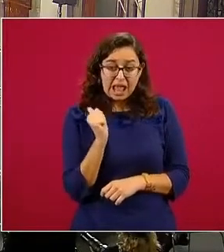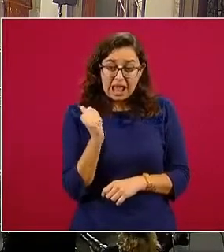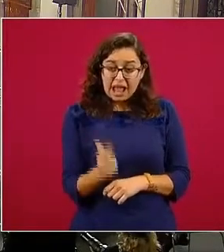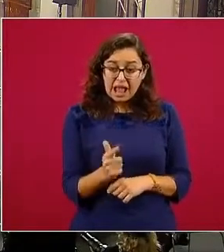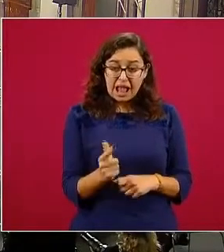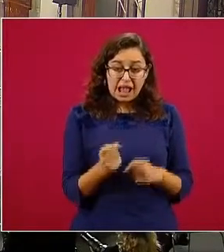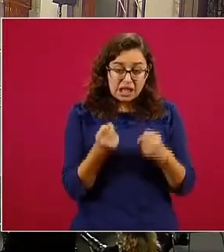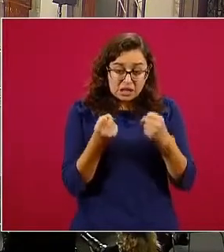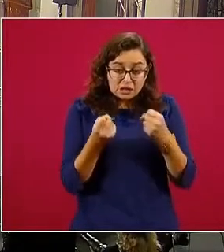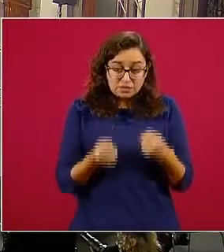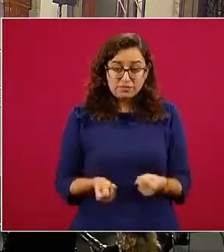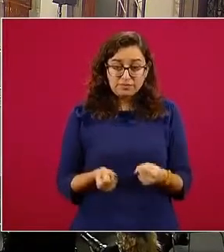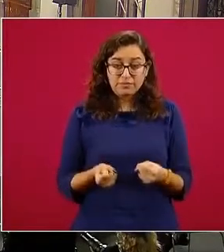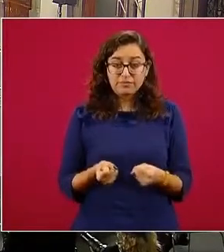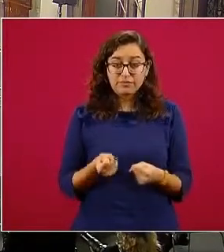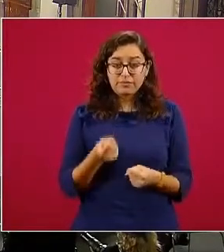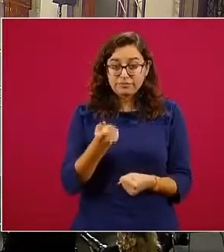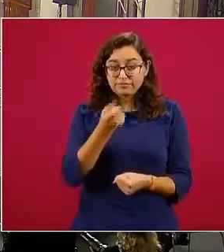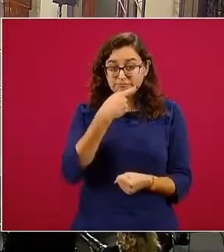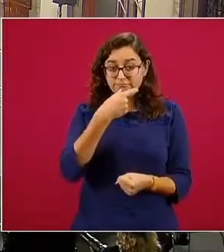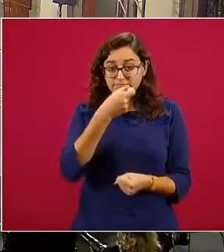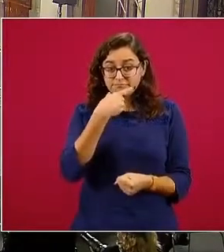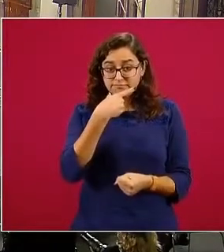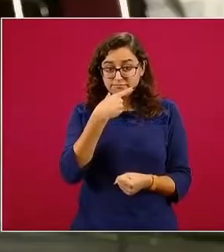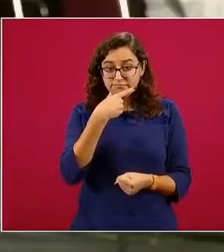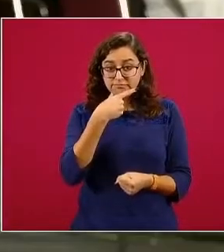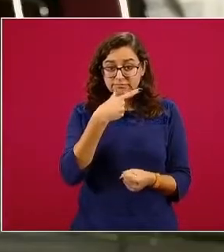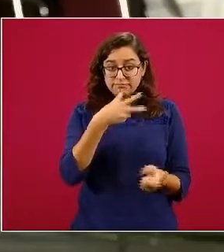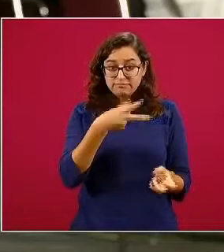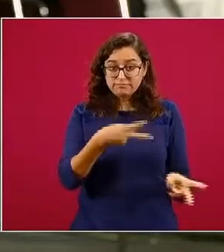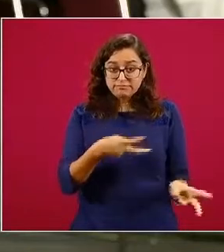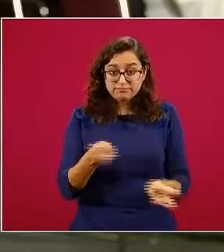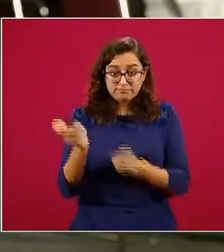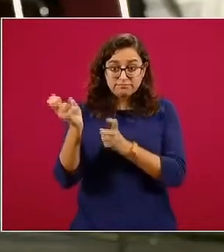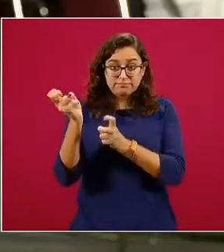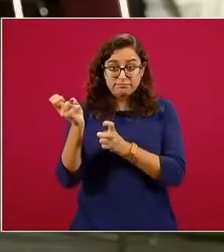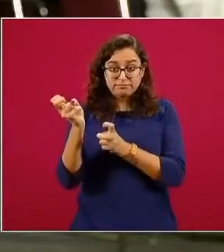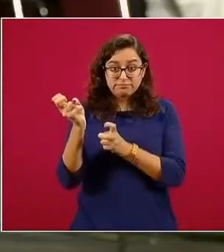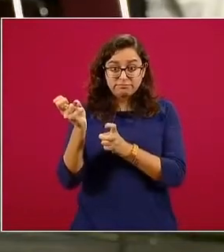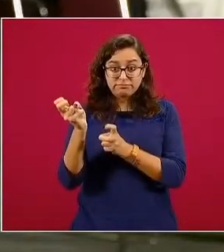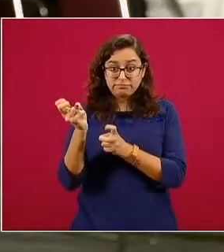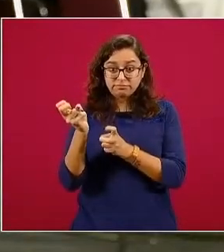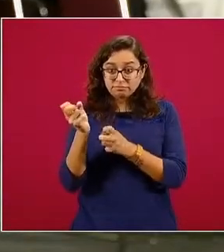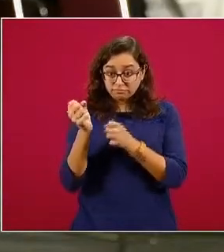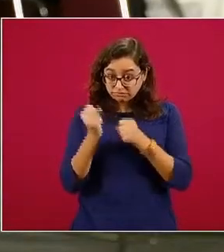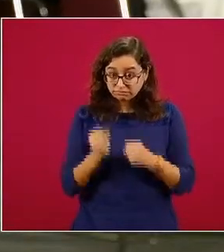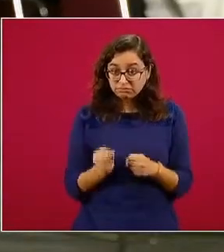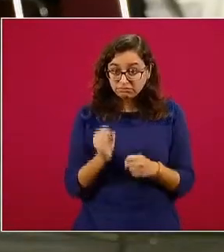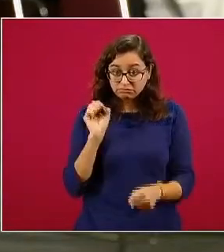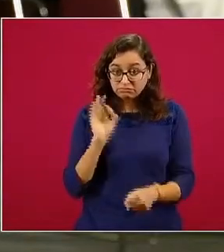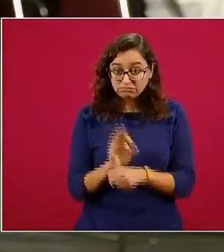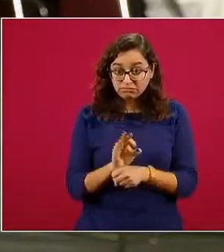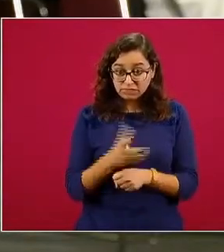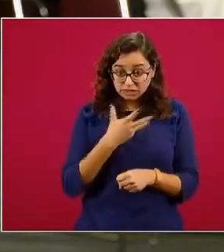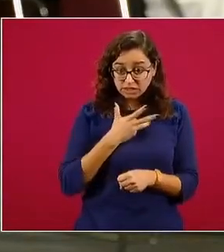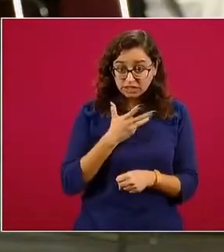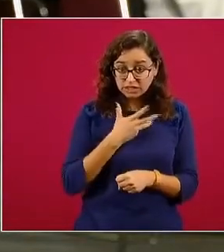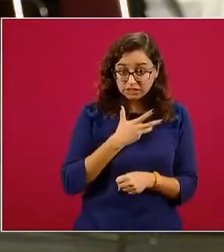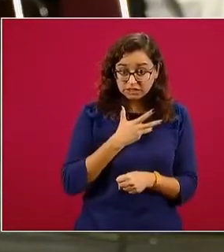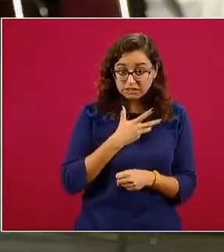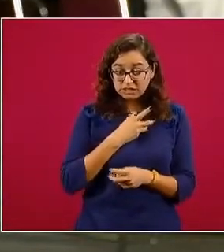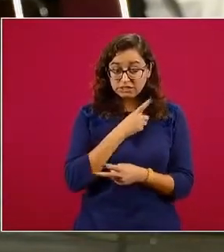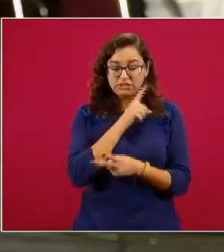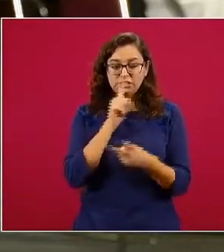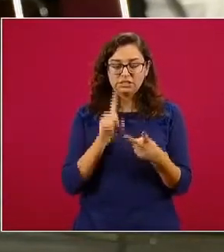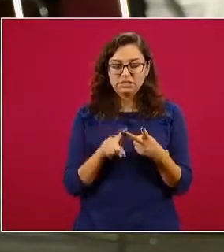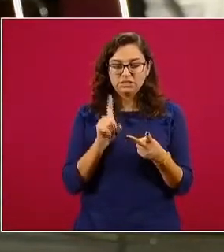seguro en los medicamentos que fueron sustraídos de estas bodegas de laboratorio. Preguntarle también si desde su punto de vista